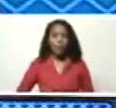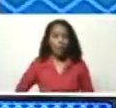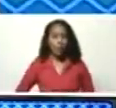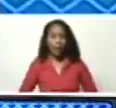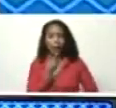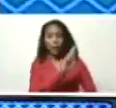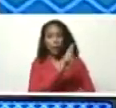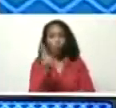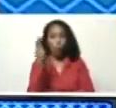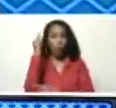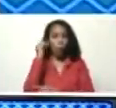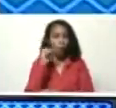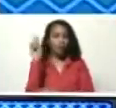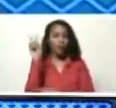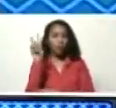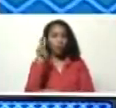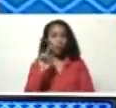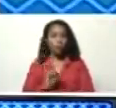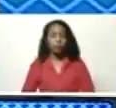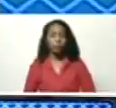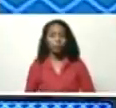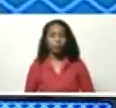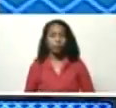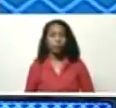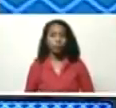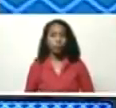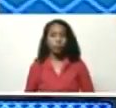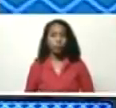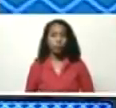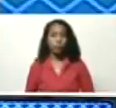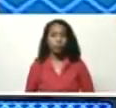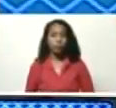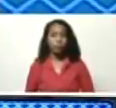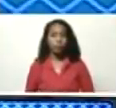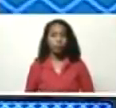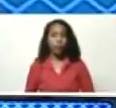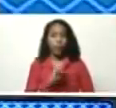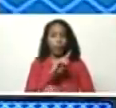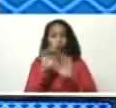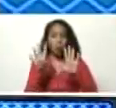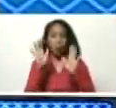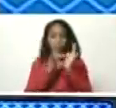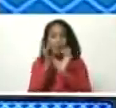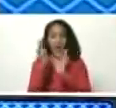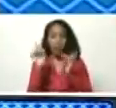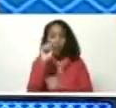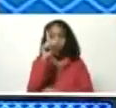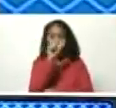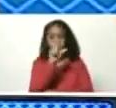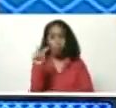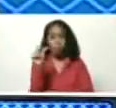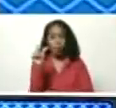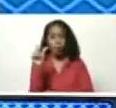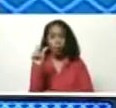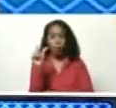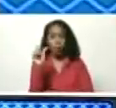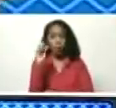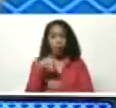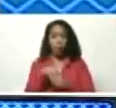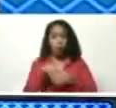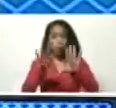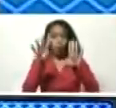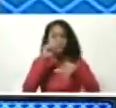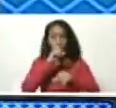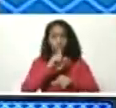la República Bolivariana de Venezuela. Y el 19 de abril, dentro de una semana, cumplo